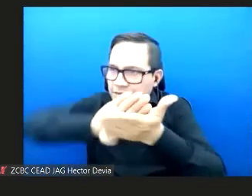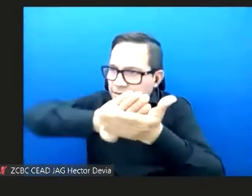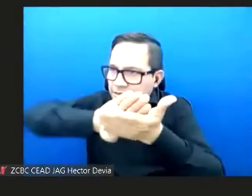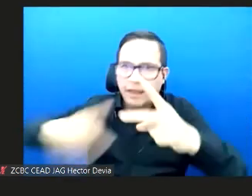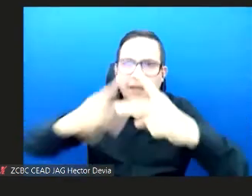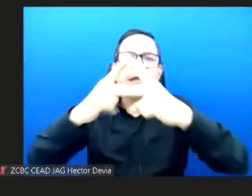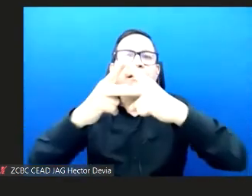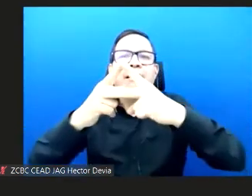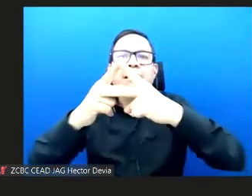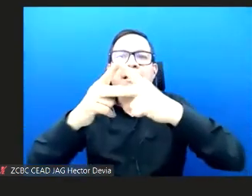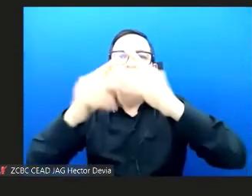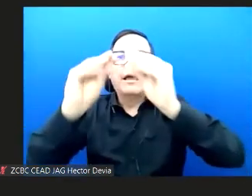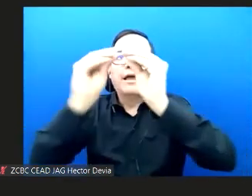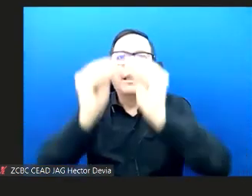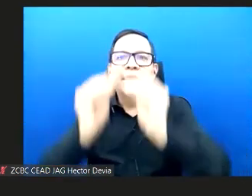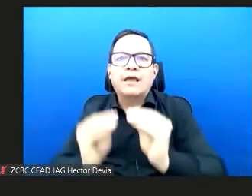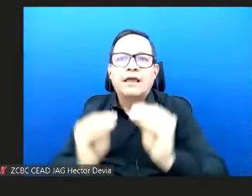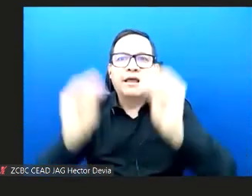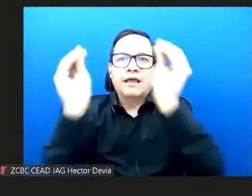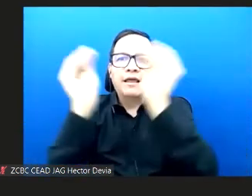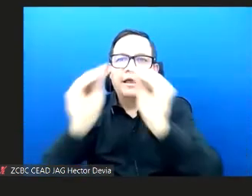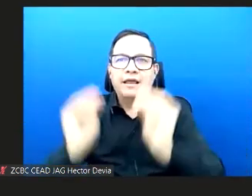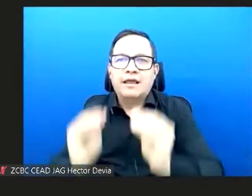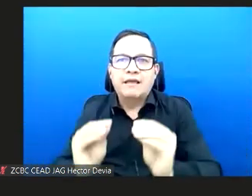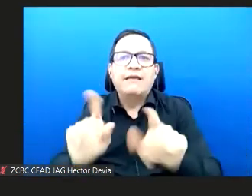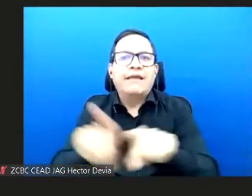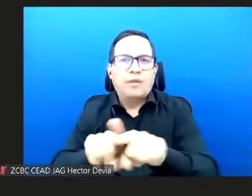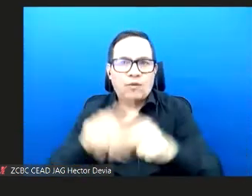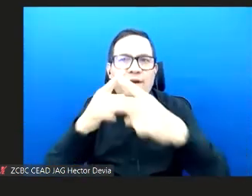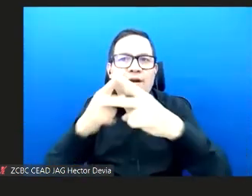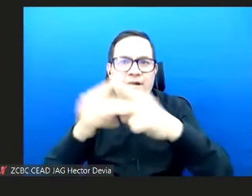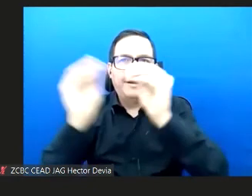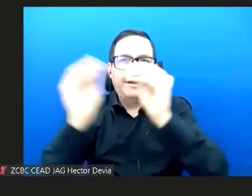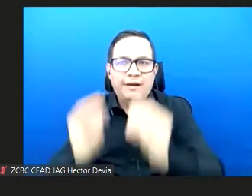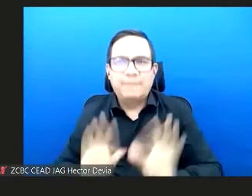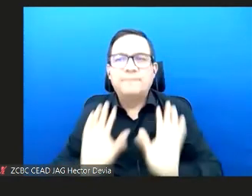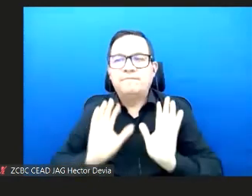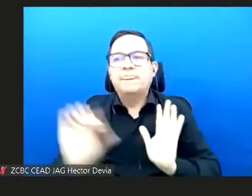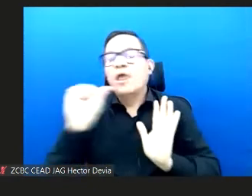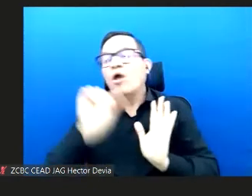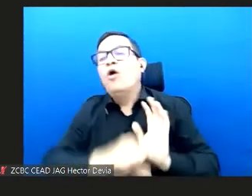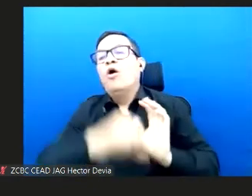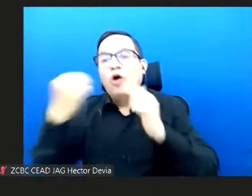Esa es la manera de resolver esta primera operación. Nuestra segunda operación.